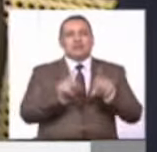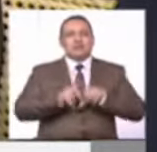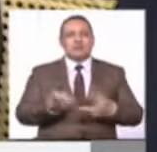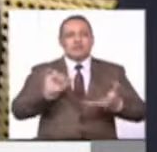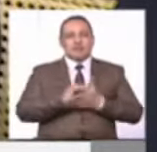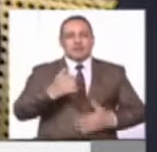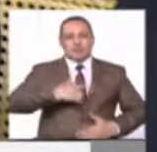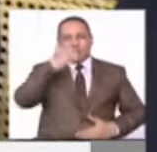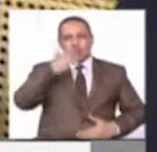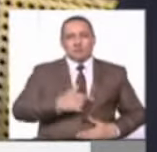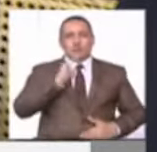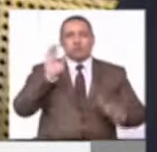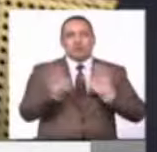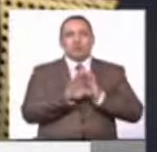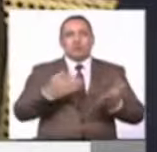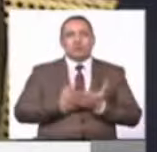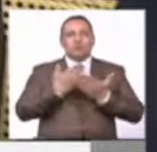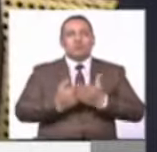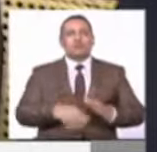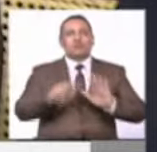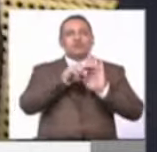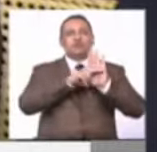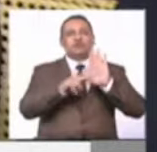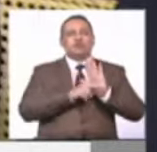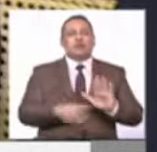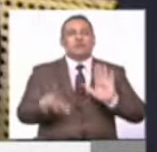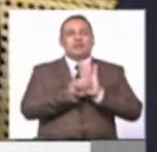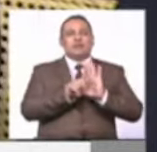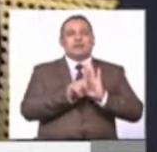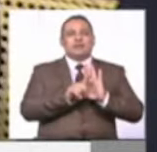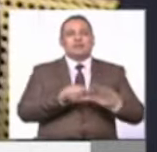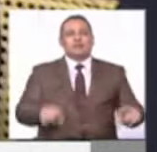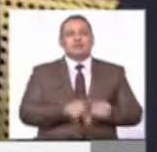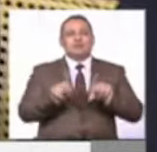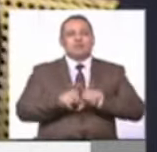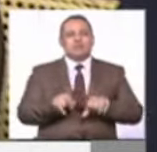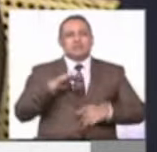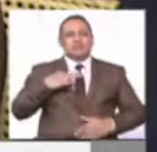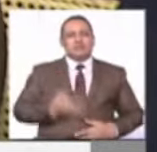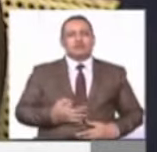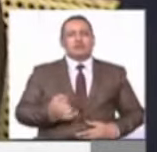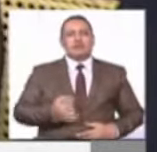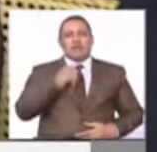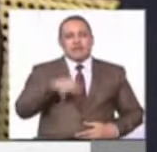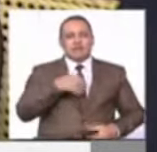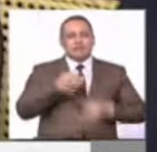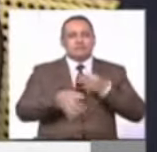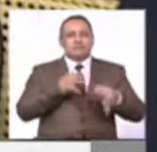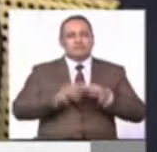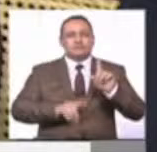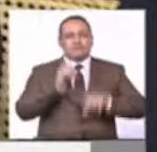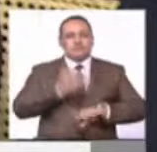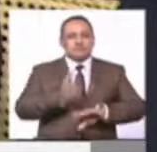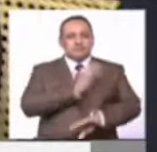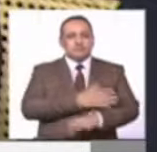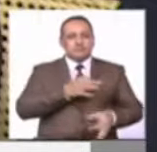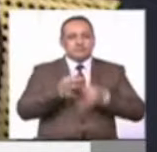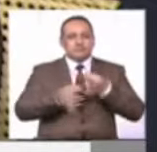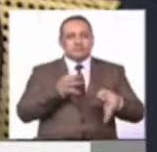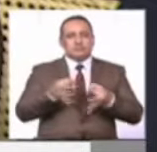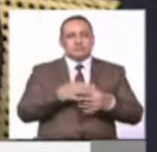mi caso se arguye de que hay Norma constitucional pero señor aquí lo han dicho a quienes me han